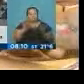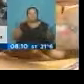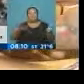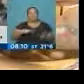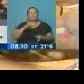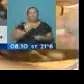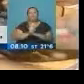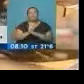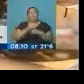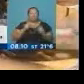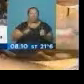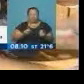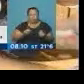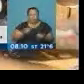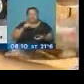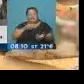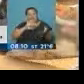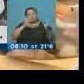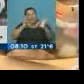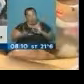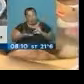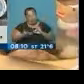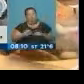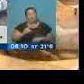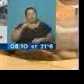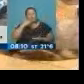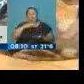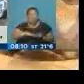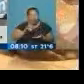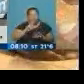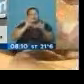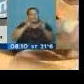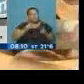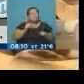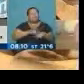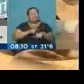pueblo. Entonces, en esa manera, no solamente jura, sino que